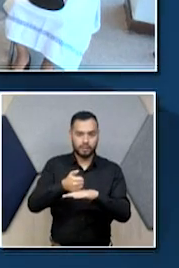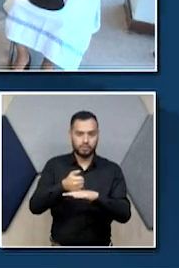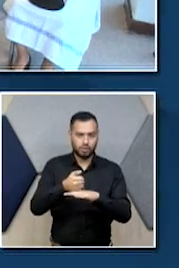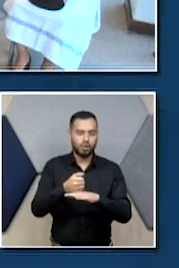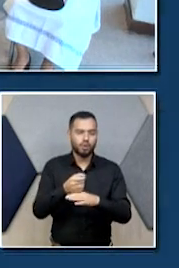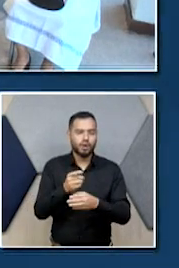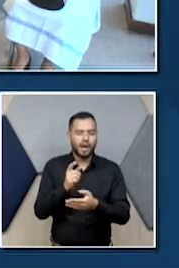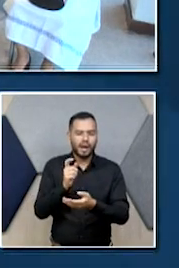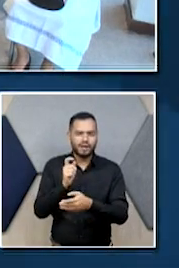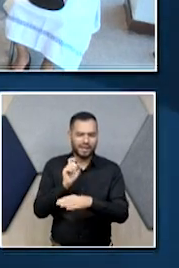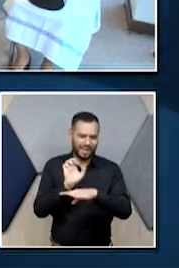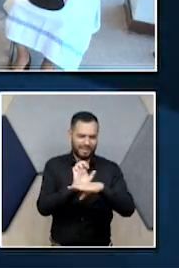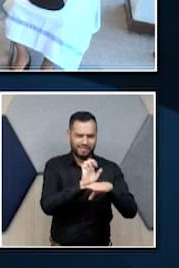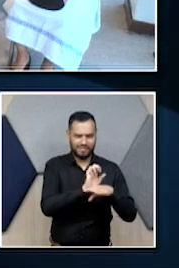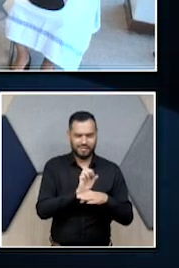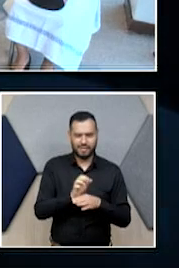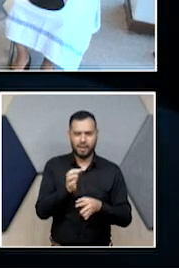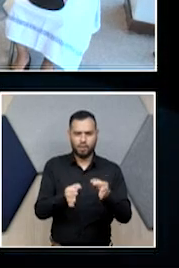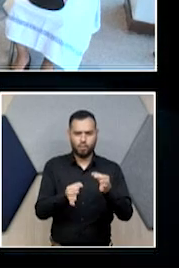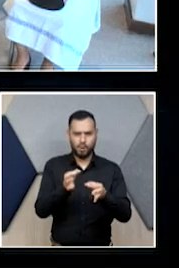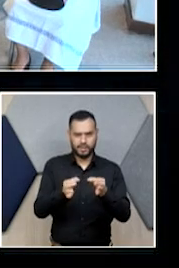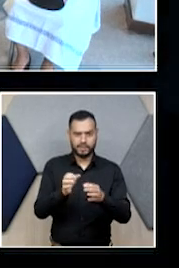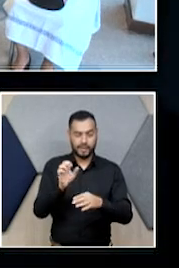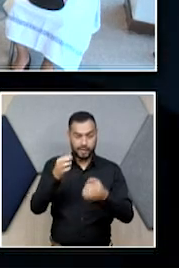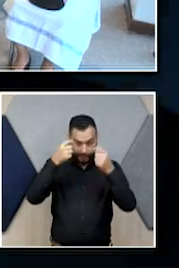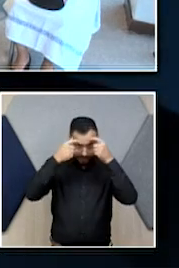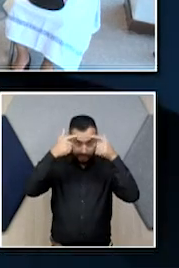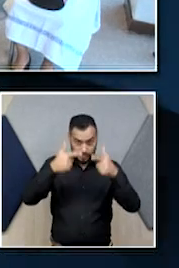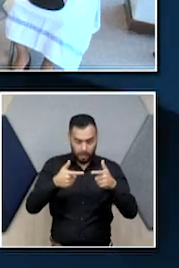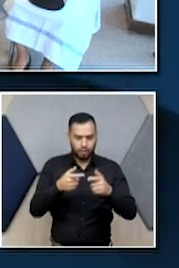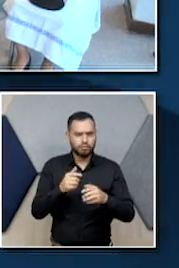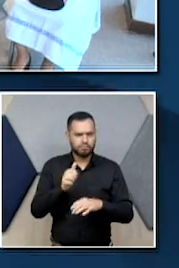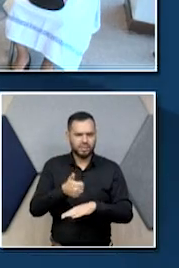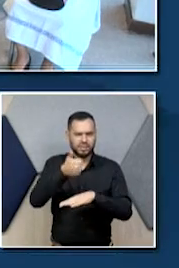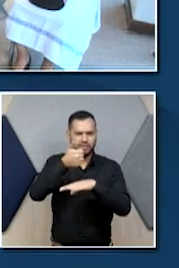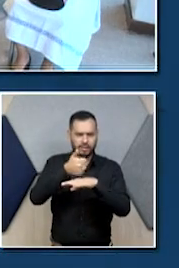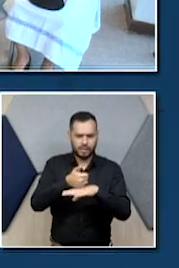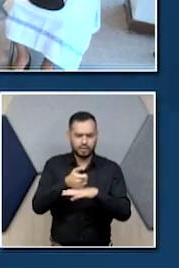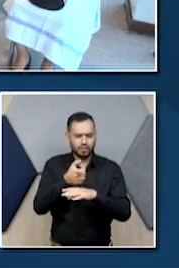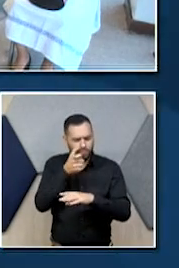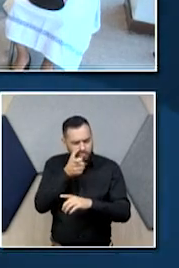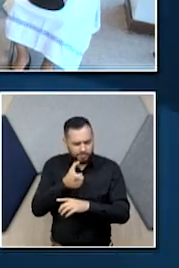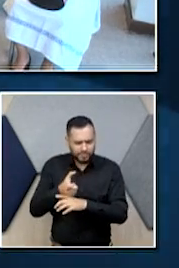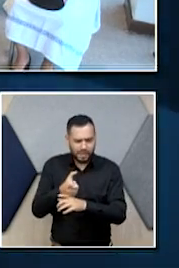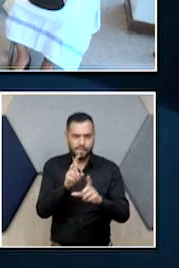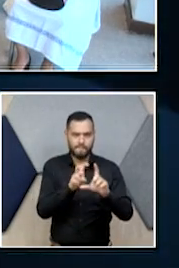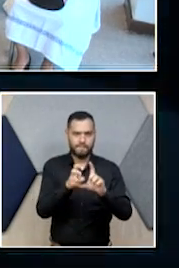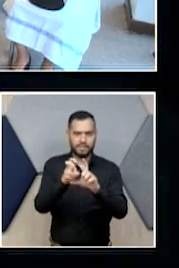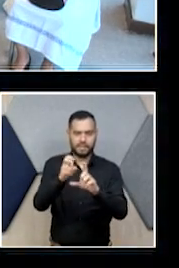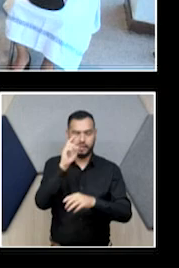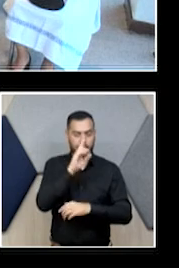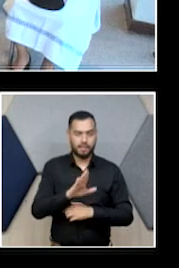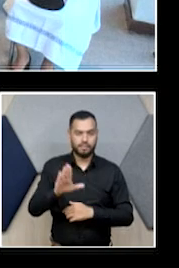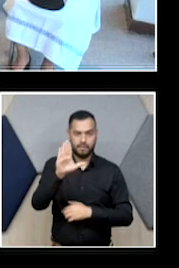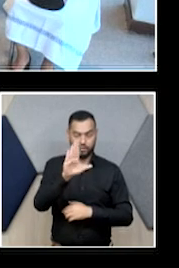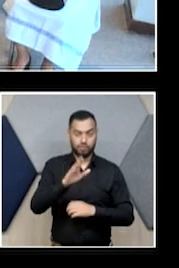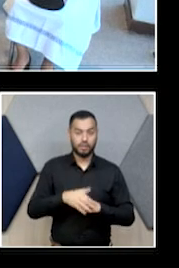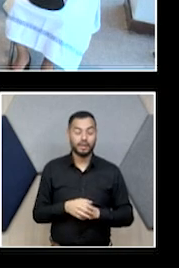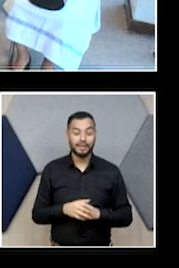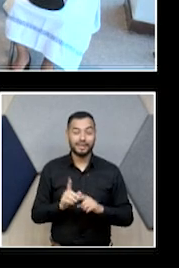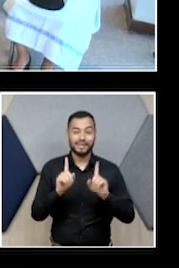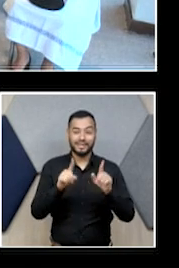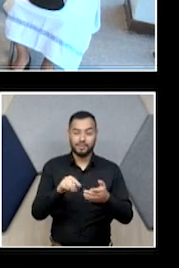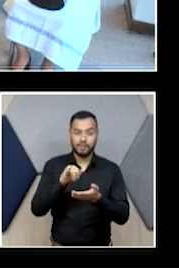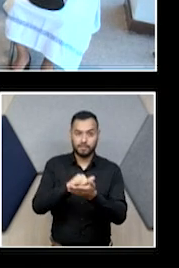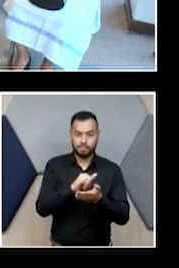Estado y del director de la Unidad Especial de Investigación de la Fiscalía General de la Nación, así como de los y las representantes del